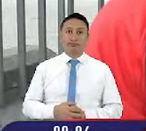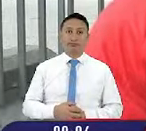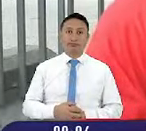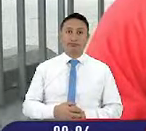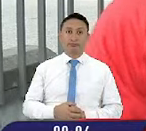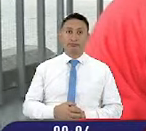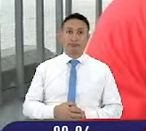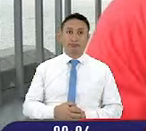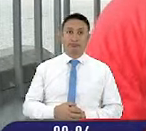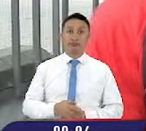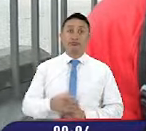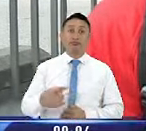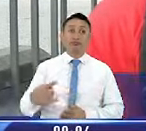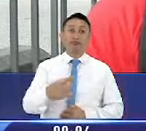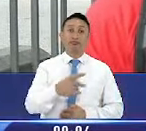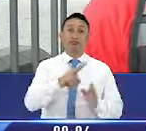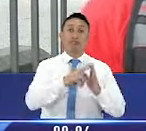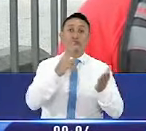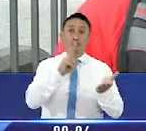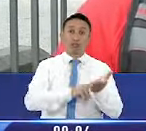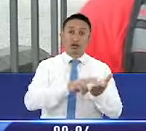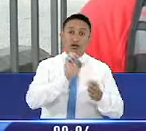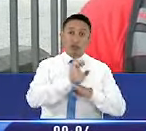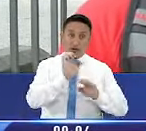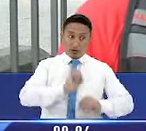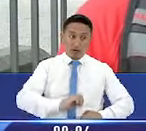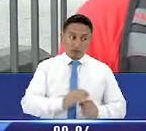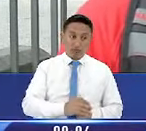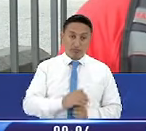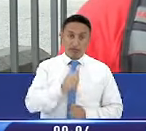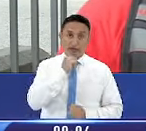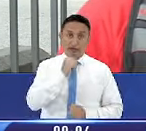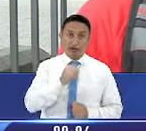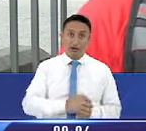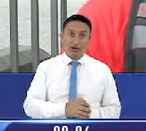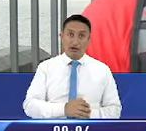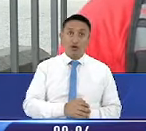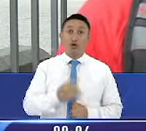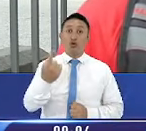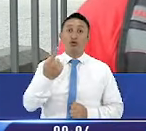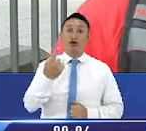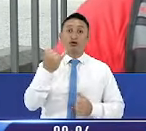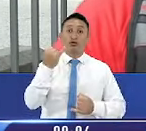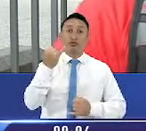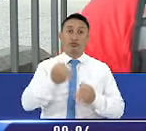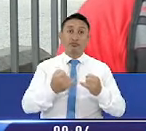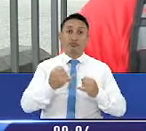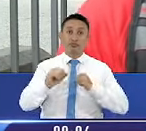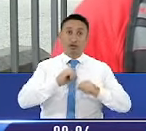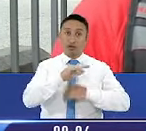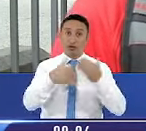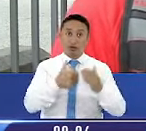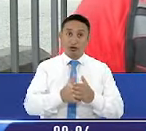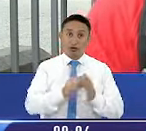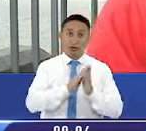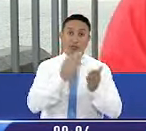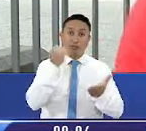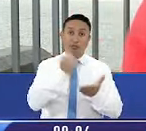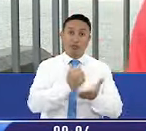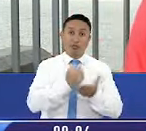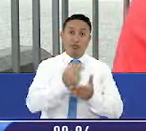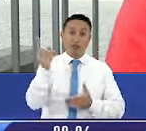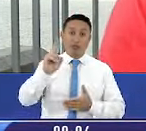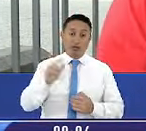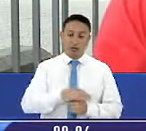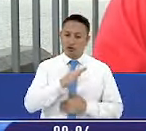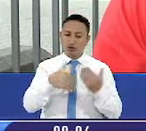Mi cédula ecuatoriana, mi visa ecuatoriana. Lo único que me falta, el único trámite que me faltaba para poder tener todo es el pasaporte venezolano. Ya de ahí